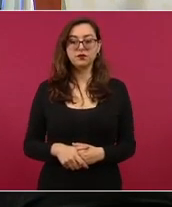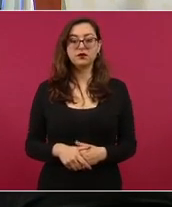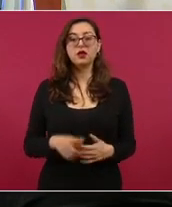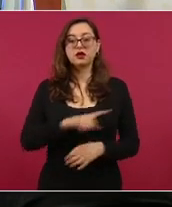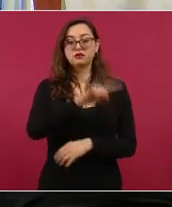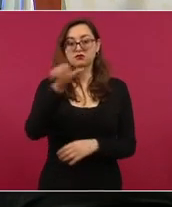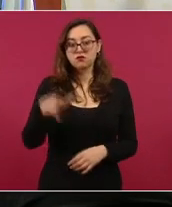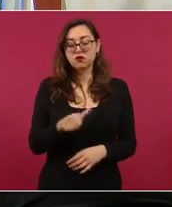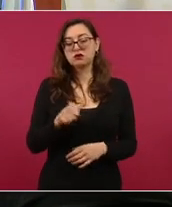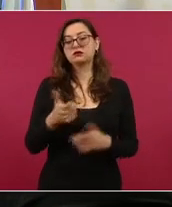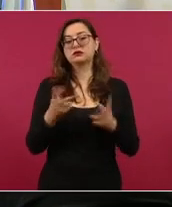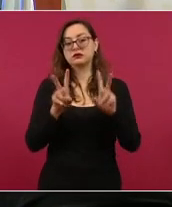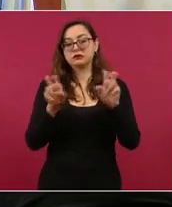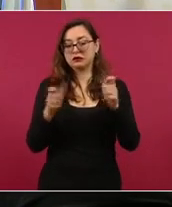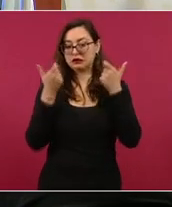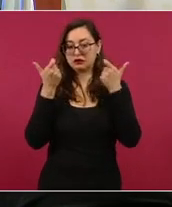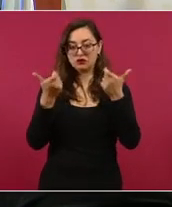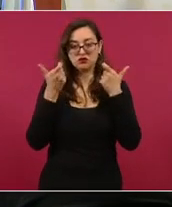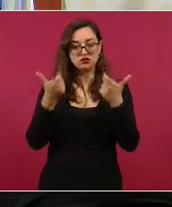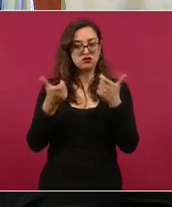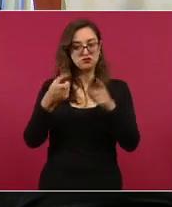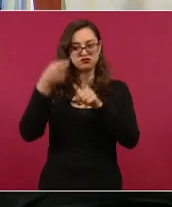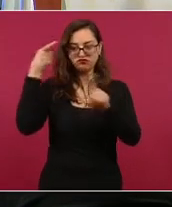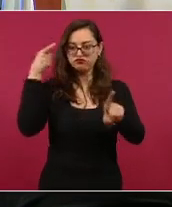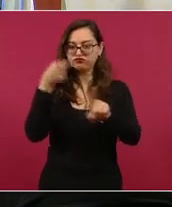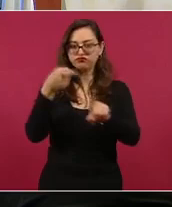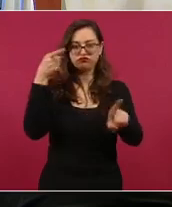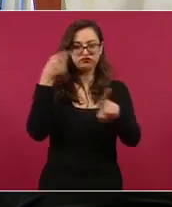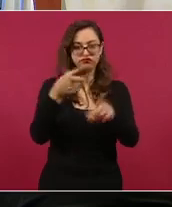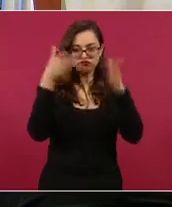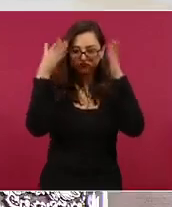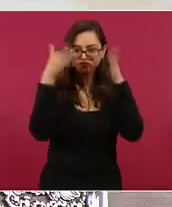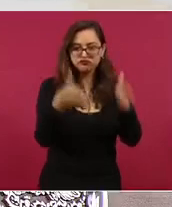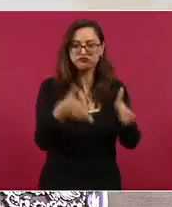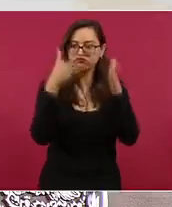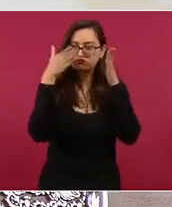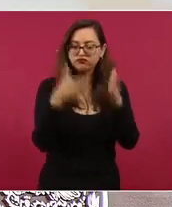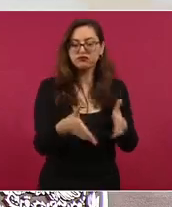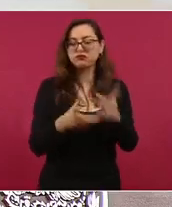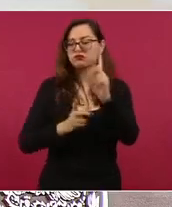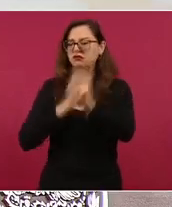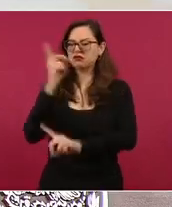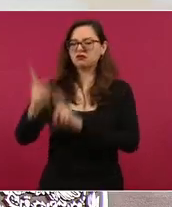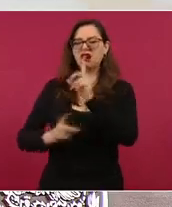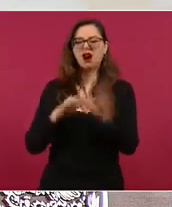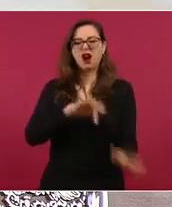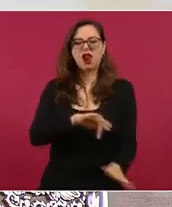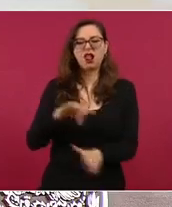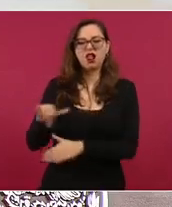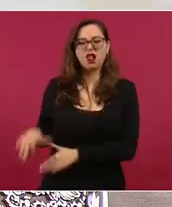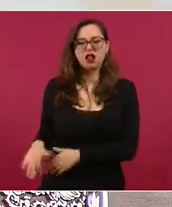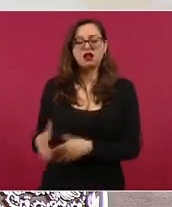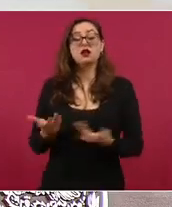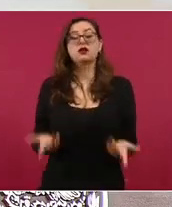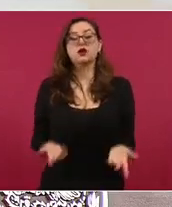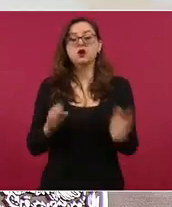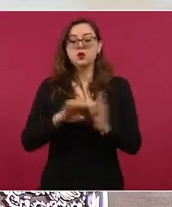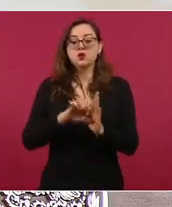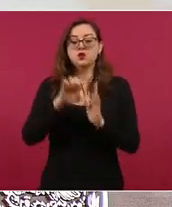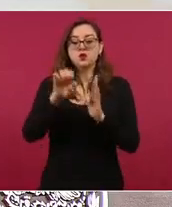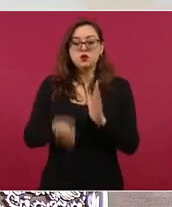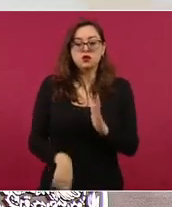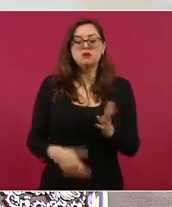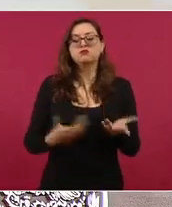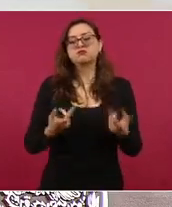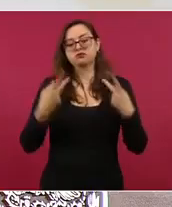deportivo. El afán de priorizar los beneficios económicos para los dueños de los clubes, estos toman la decisión de eliminar el ascenso y el